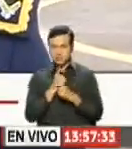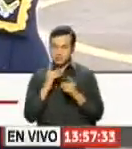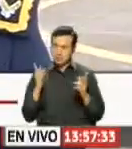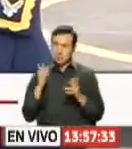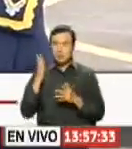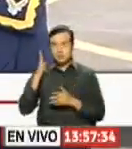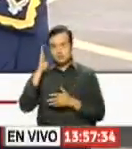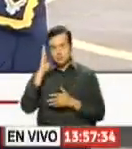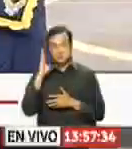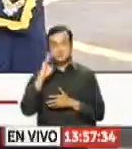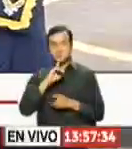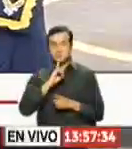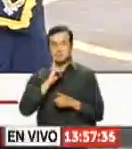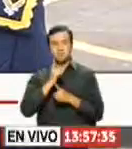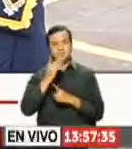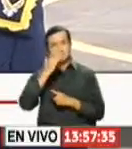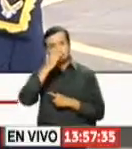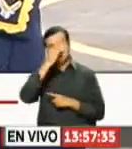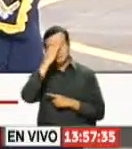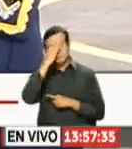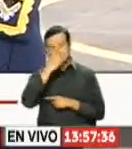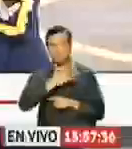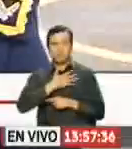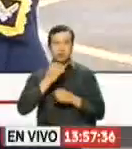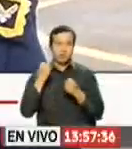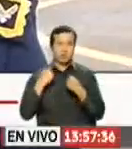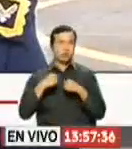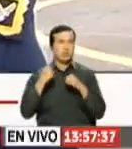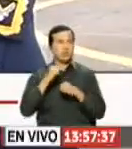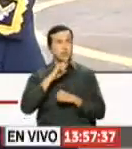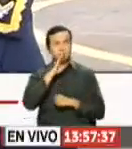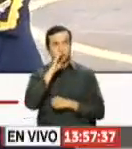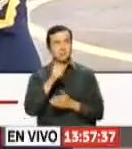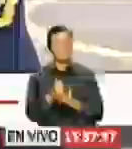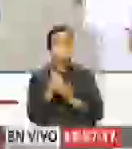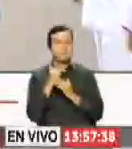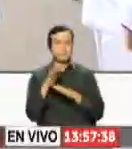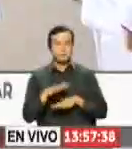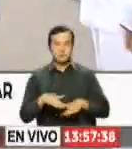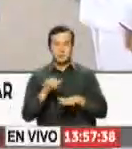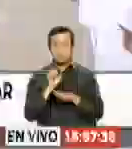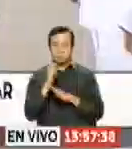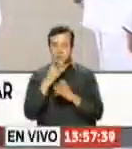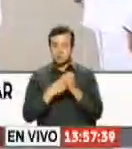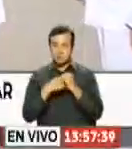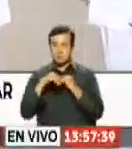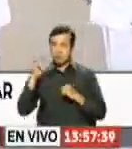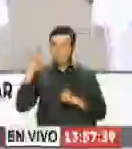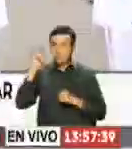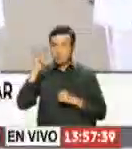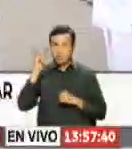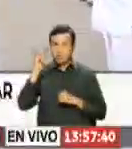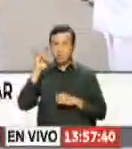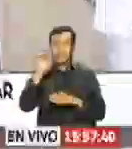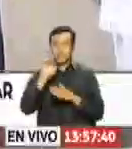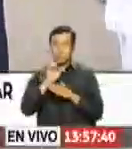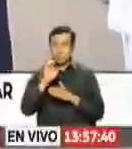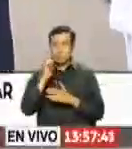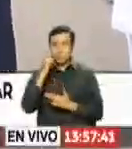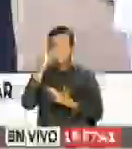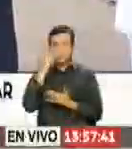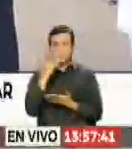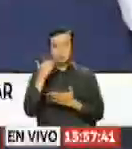Dios y saber que lo que yo hago le sirve a mi patria. Ambos pilotos de la Fuerza Aérea Ecuatoriana